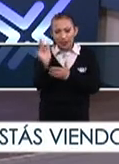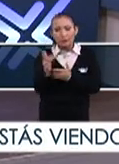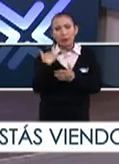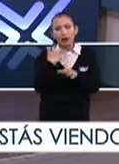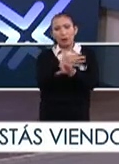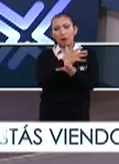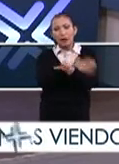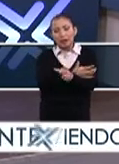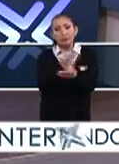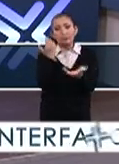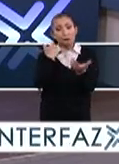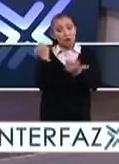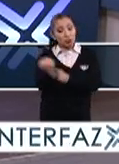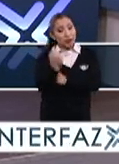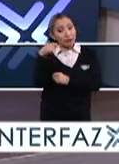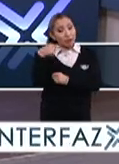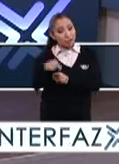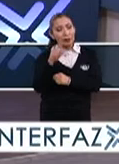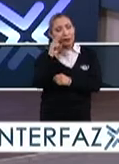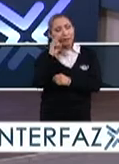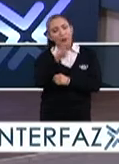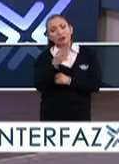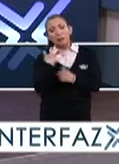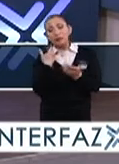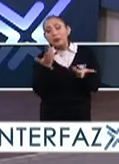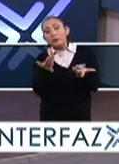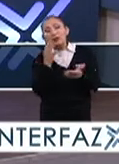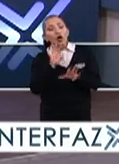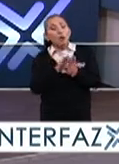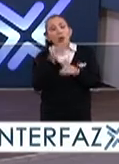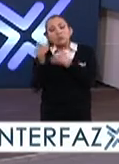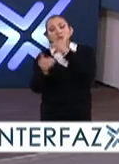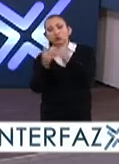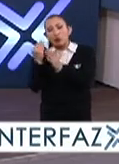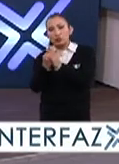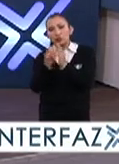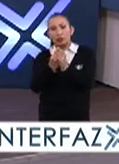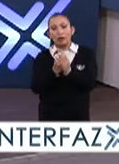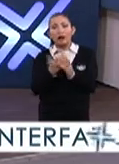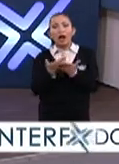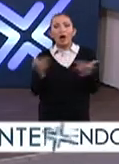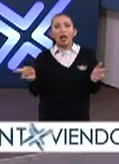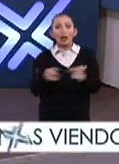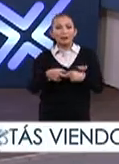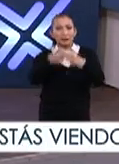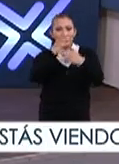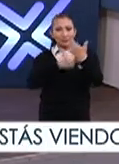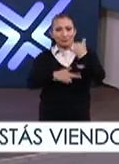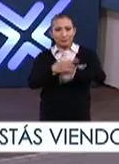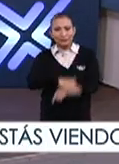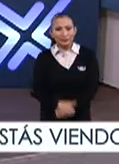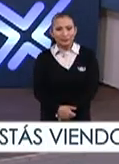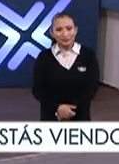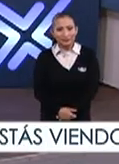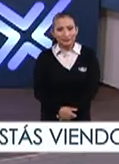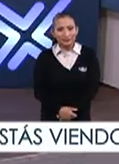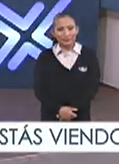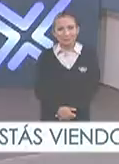por acompañarnos. Éxito, por supuesto, estaremos muy ansiosos de cómo se desarrolla este curso. Gracias, vamos a hacer una breve pausa, regresamos.